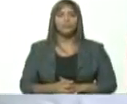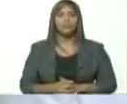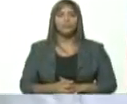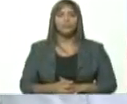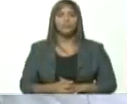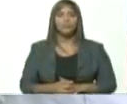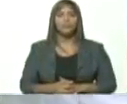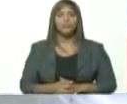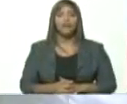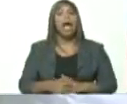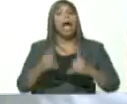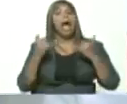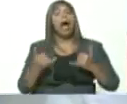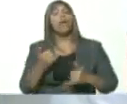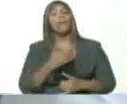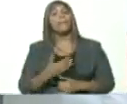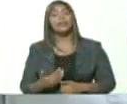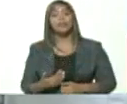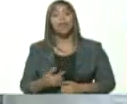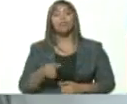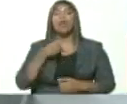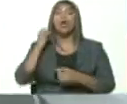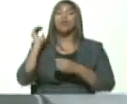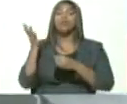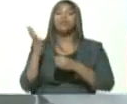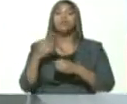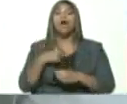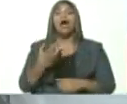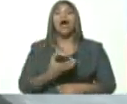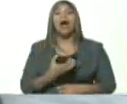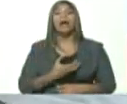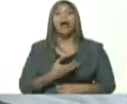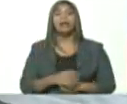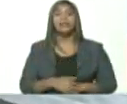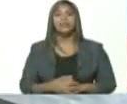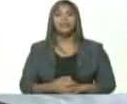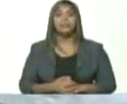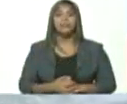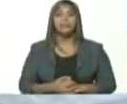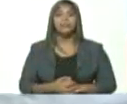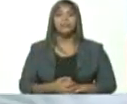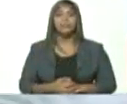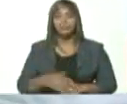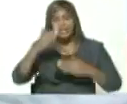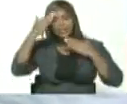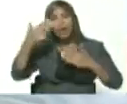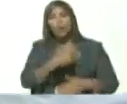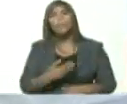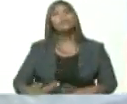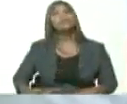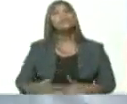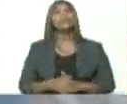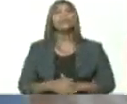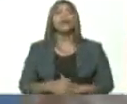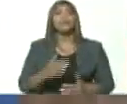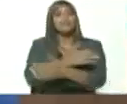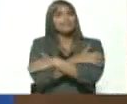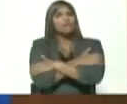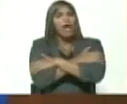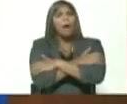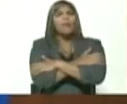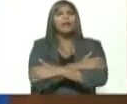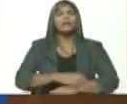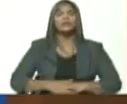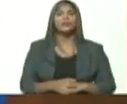Ahora, presidente, se va a dirigir usted, nuestro alcalde Farid Fraija. Saludos, mi querido presidente, un fuerte abrazo para